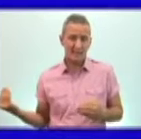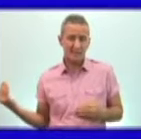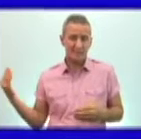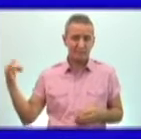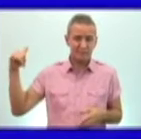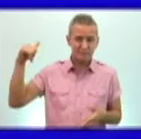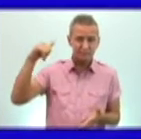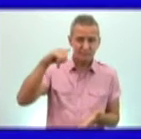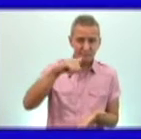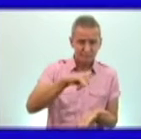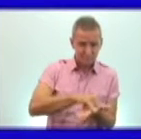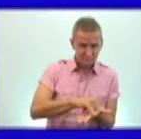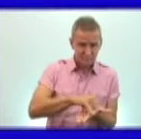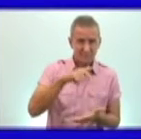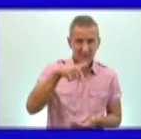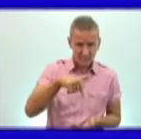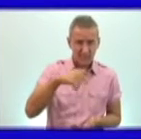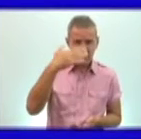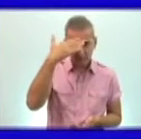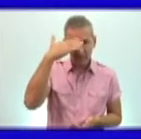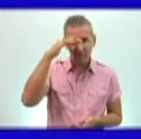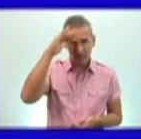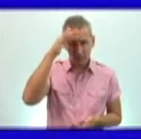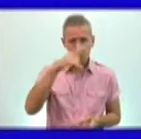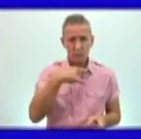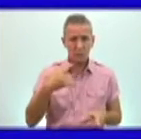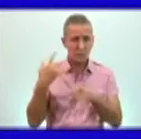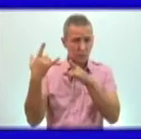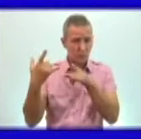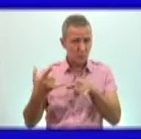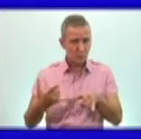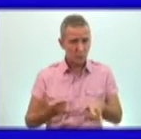de los restos mortales de los cubanos caídos,